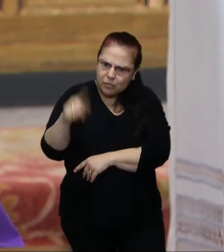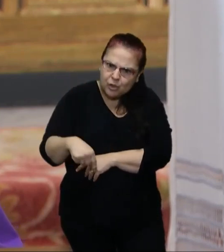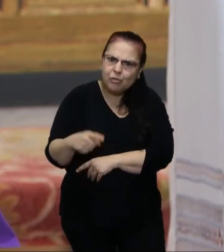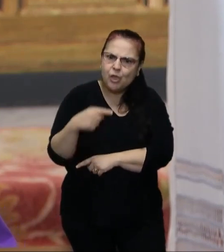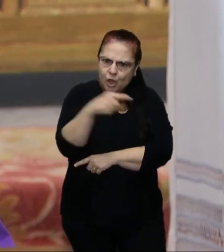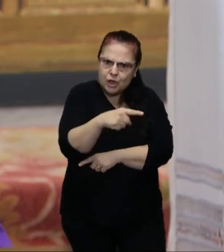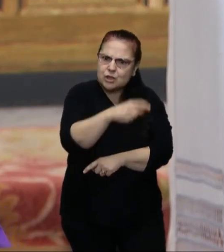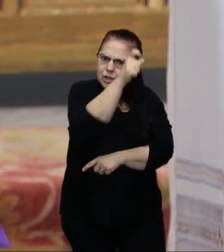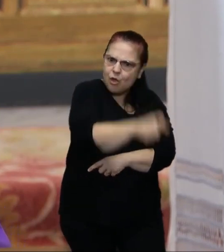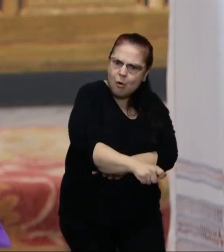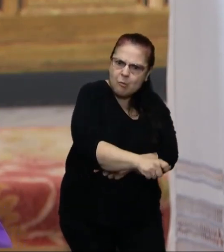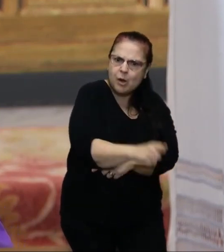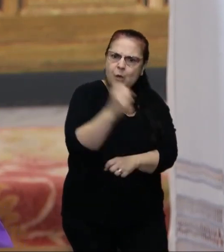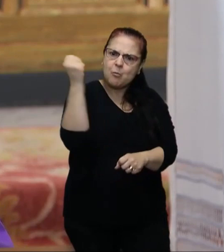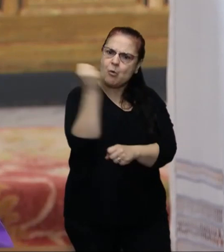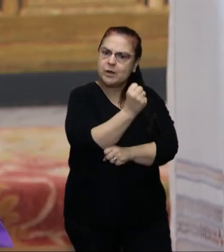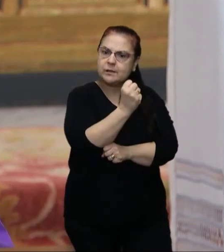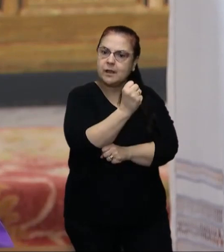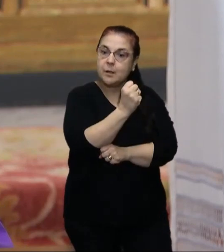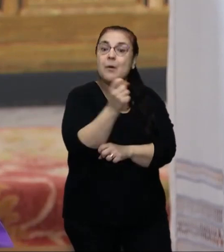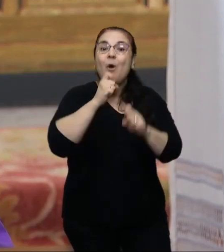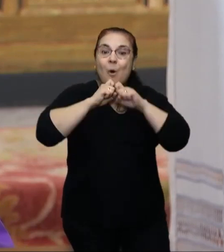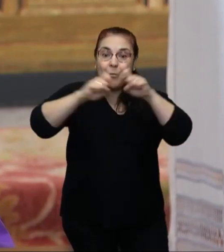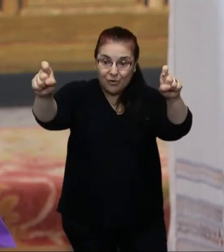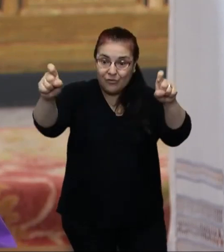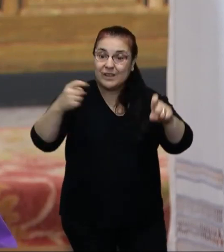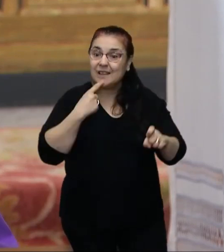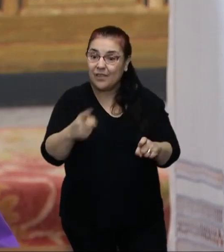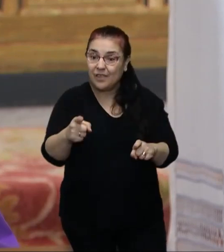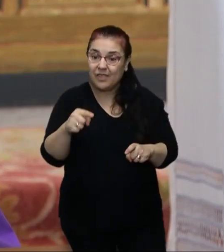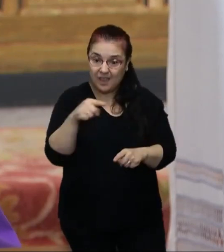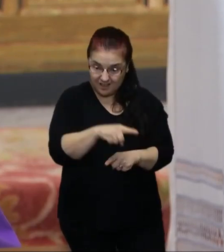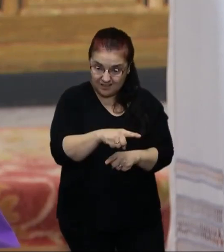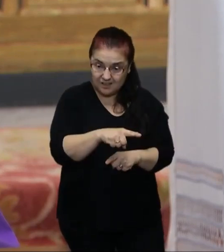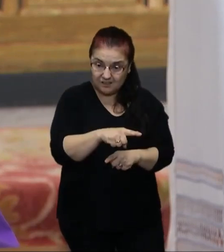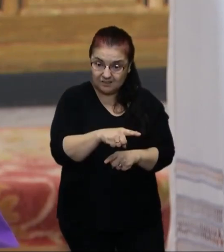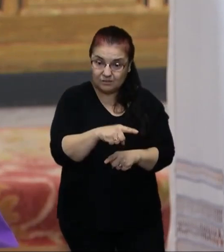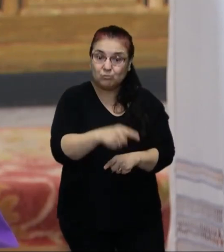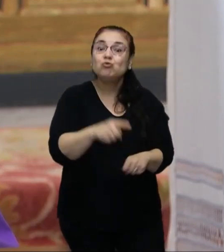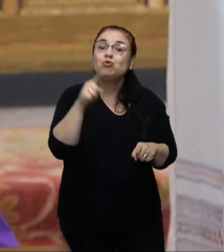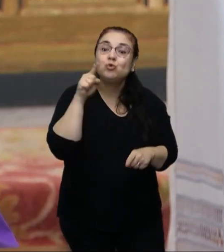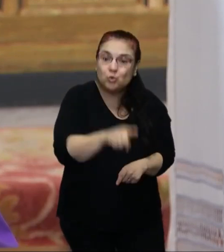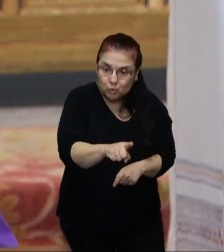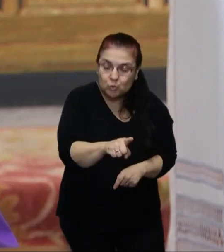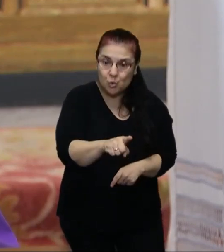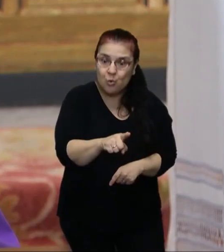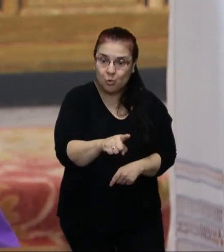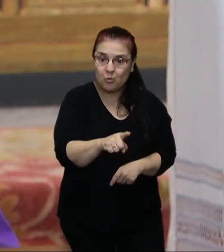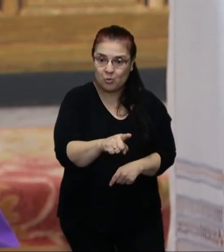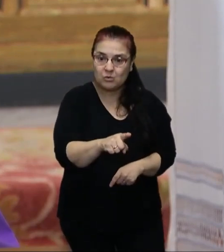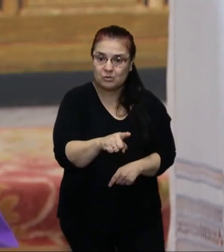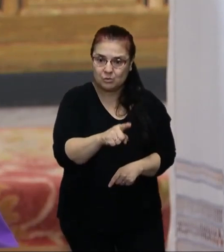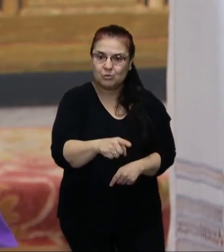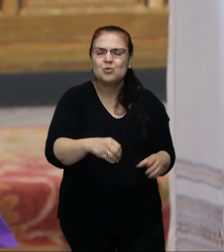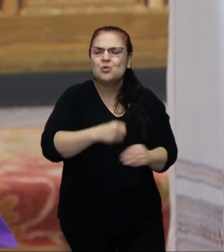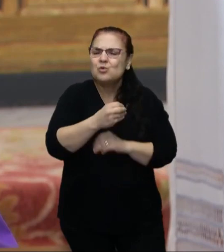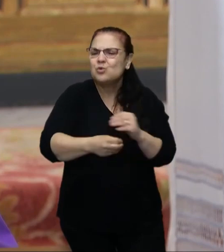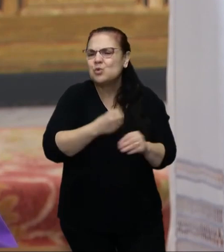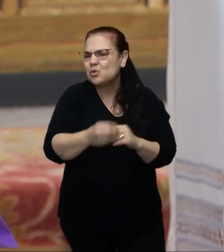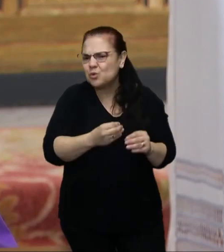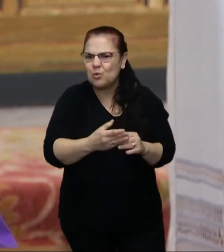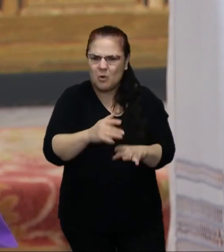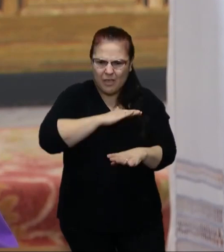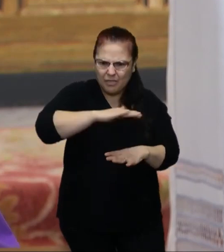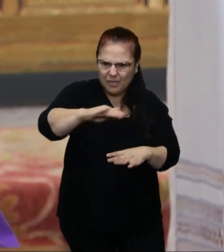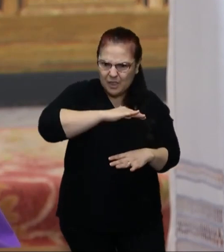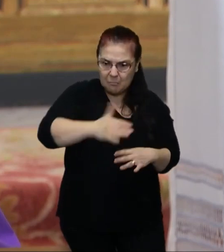muerte. El profeta Natán le dirá: pues ese hombre eres tú. Eres tú quien está cometiendo o ha cometido